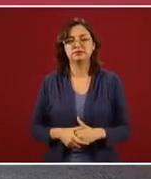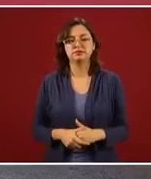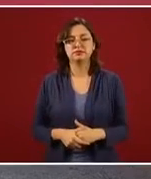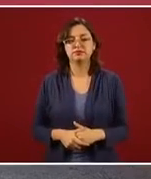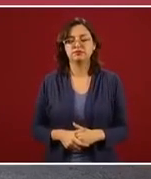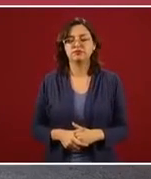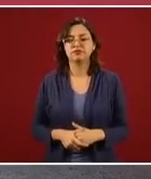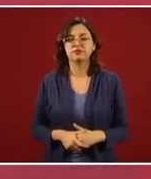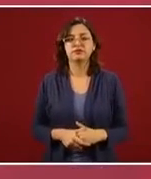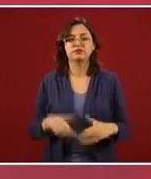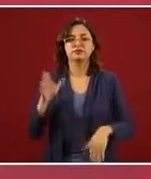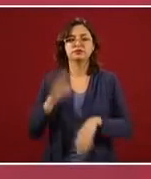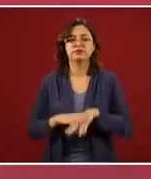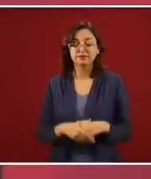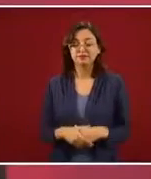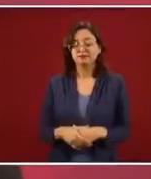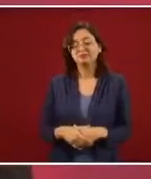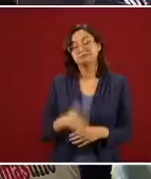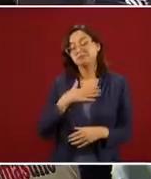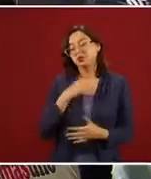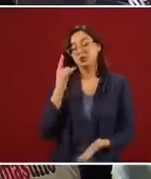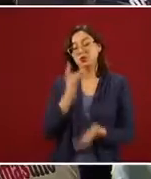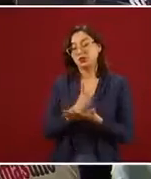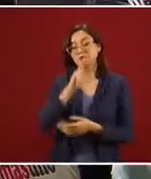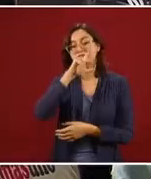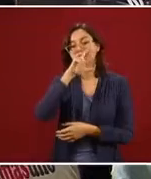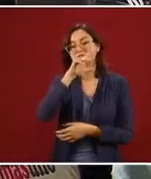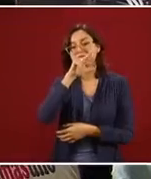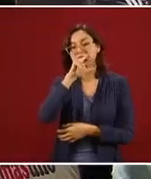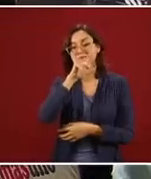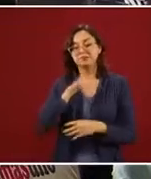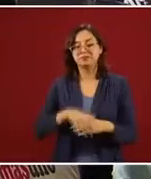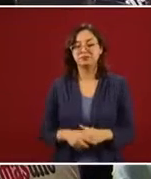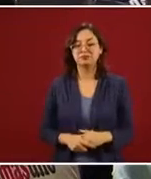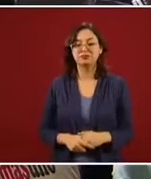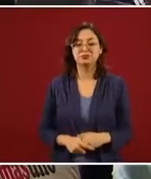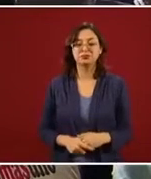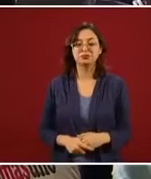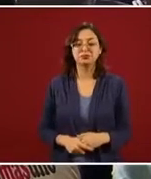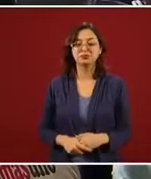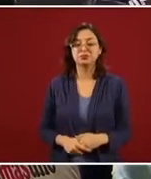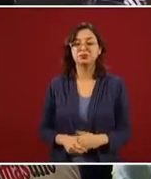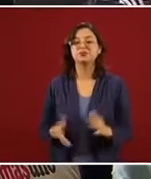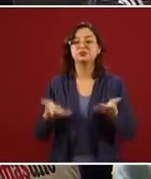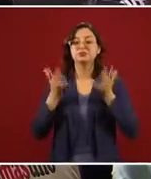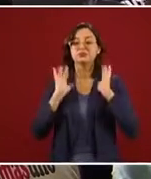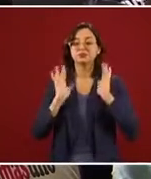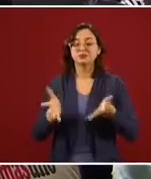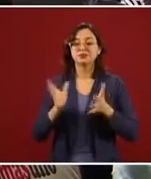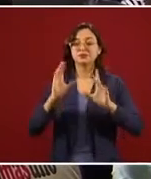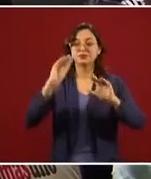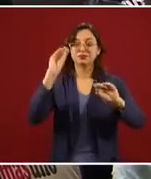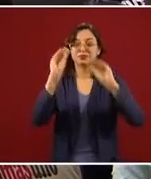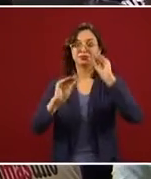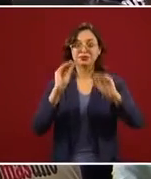actuar con transparencia. Ya tenemos, por ejemplo, hecho hasta el diseño del